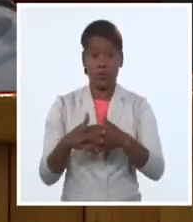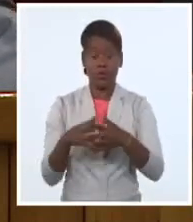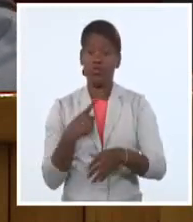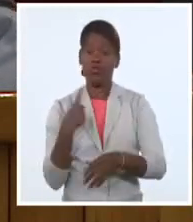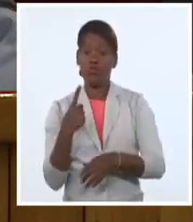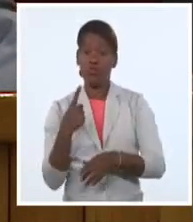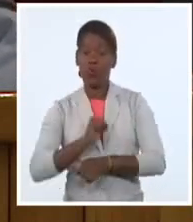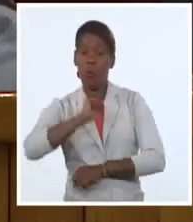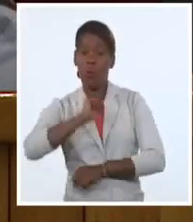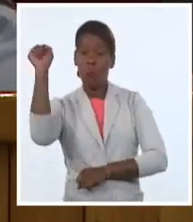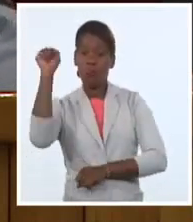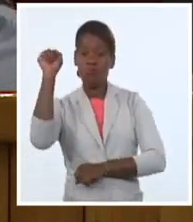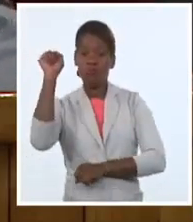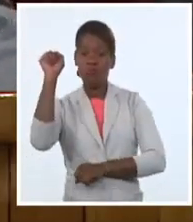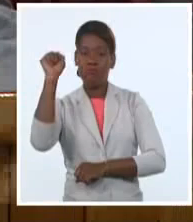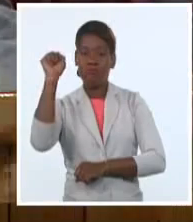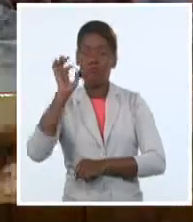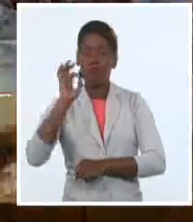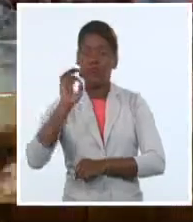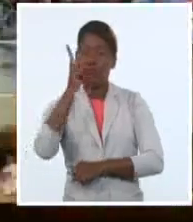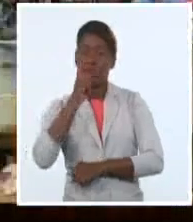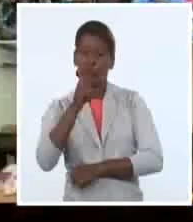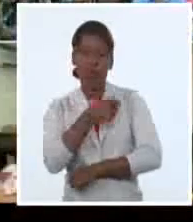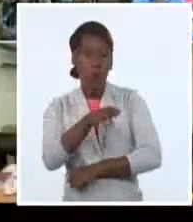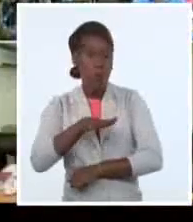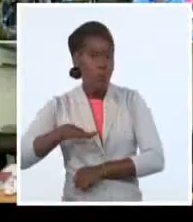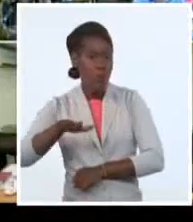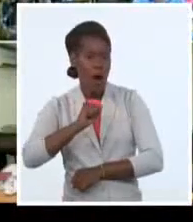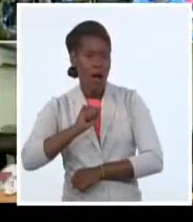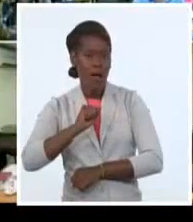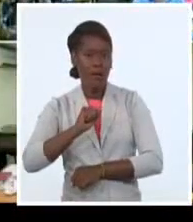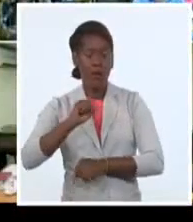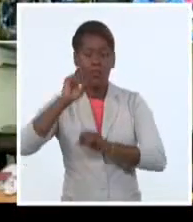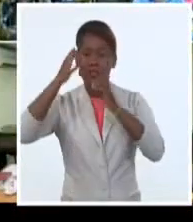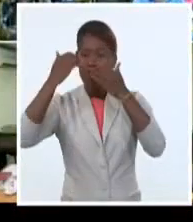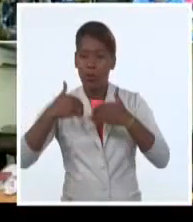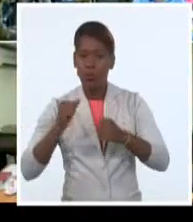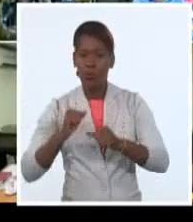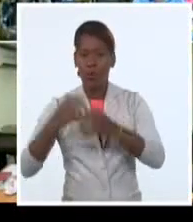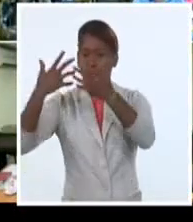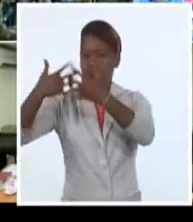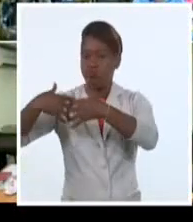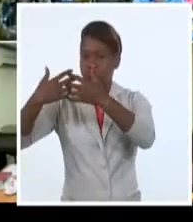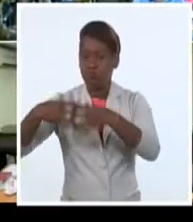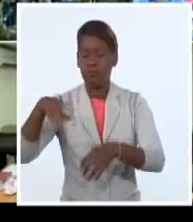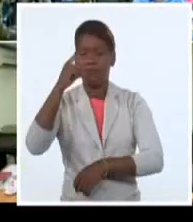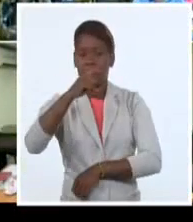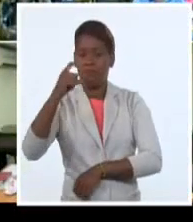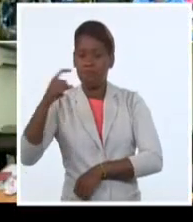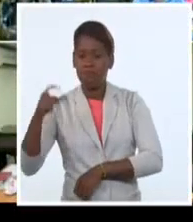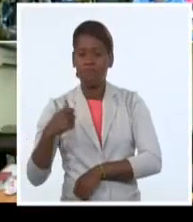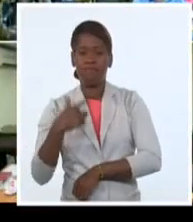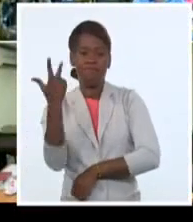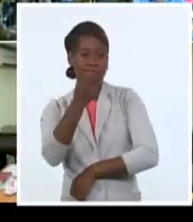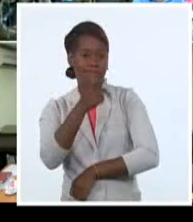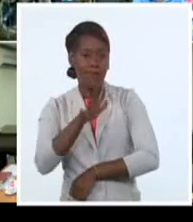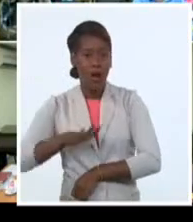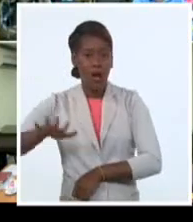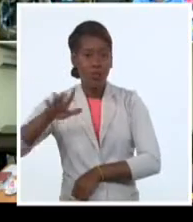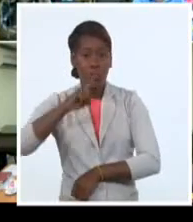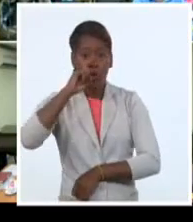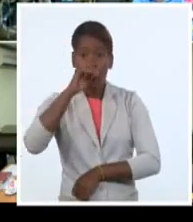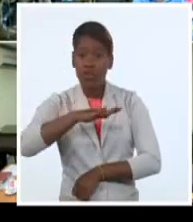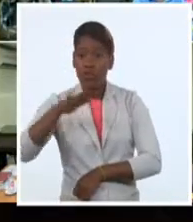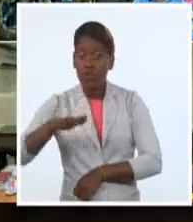pandemia. En particular, el resultado sobresaliente del programa de vacunación desarrollado con ingenio, esfuerzo